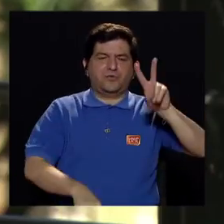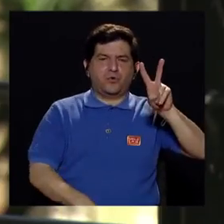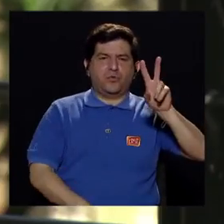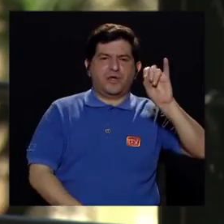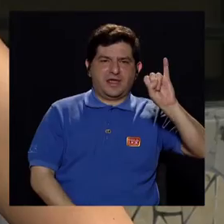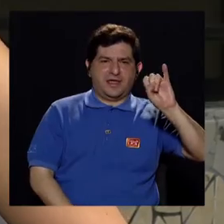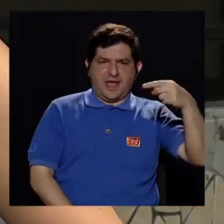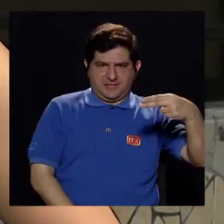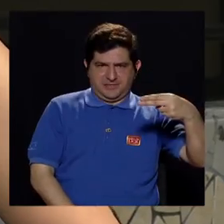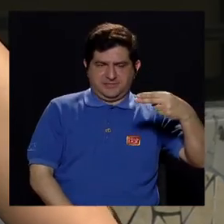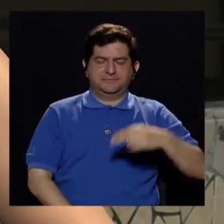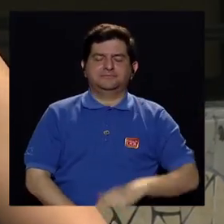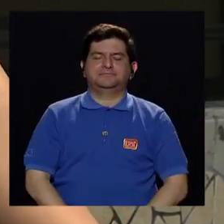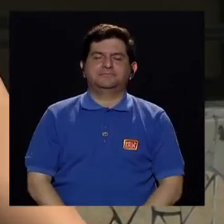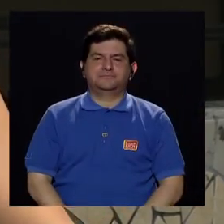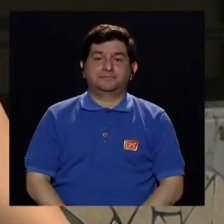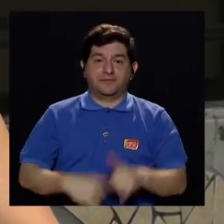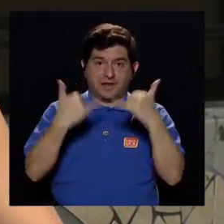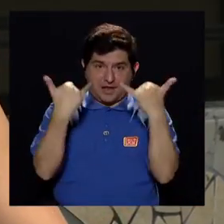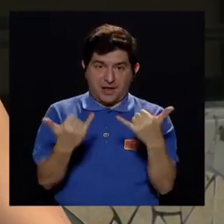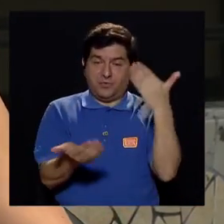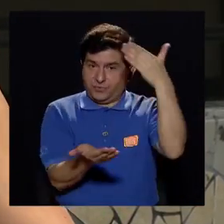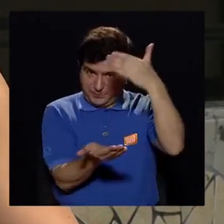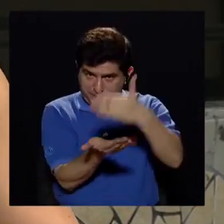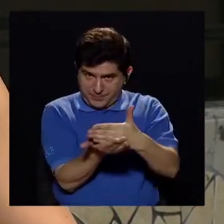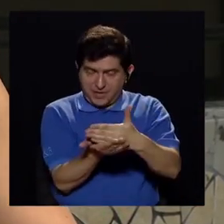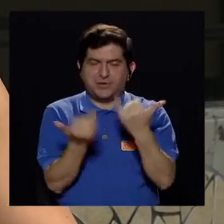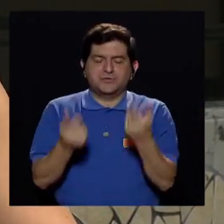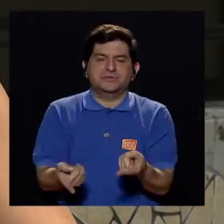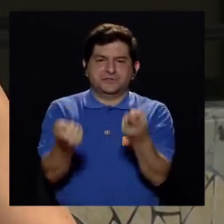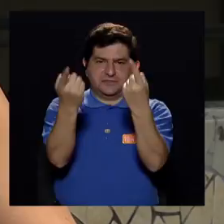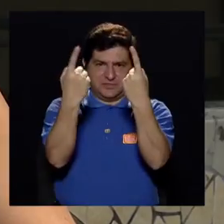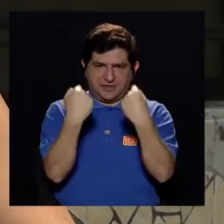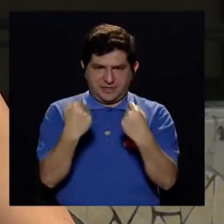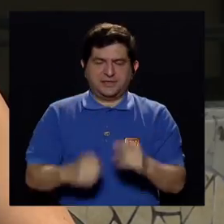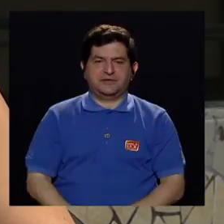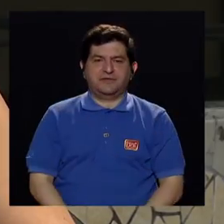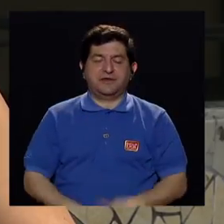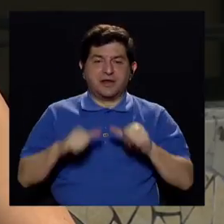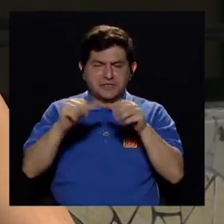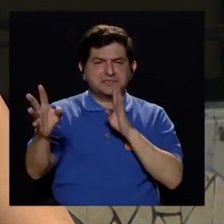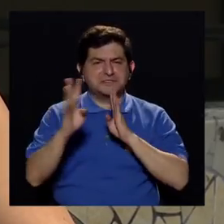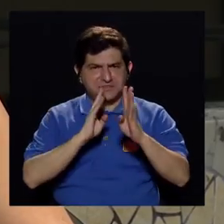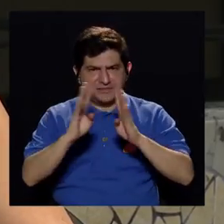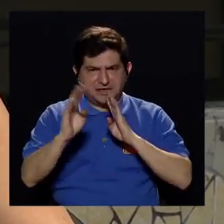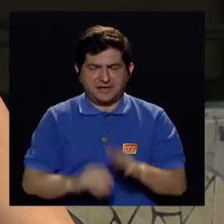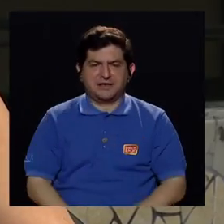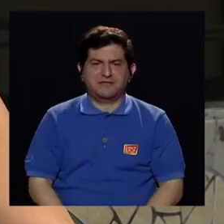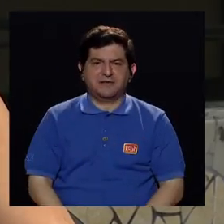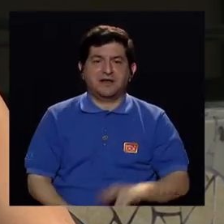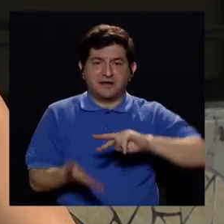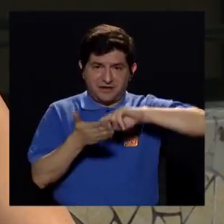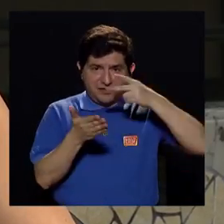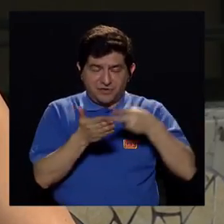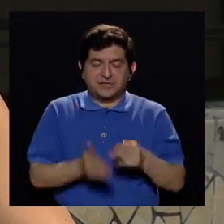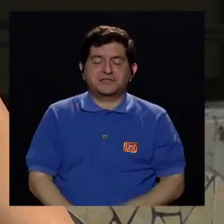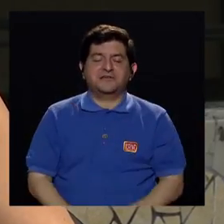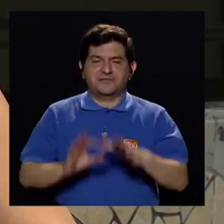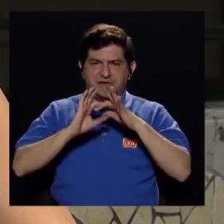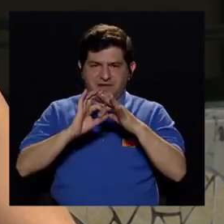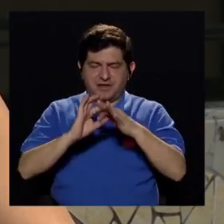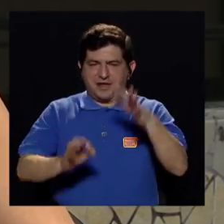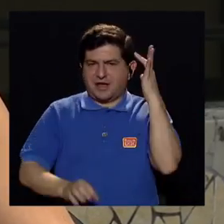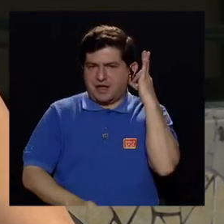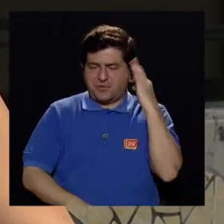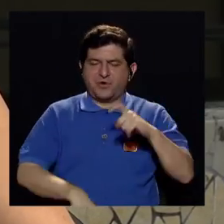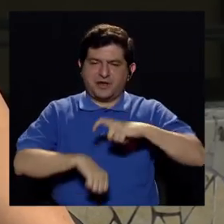Ok, bueno, vamos a hacer ahorita una pausa, ya regresamos y para seguir conversando acerca de la sexualidad en las mujeres